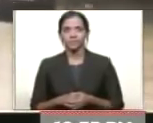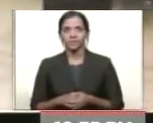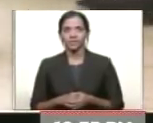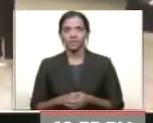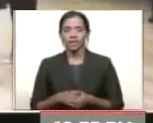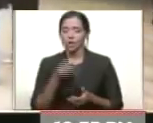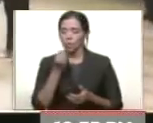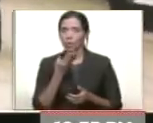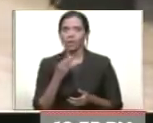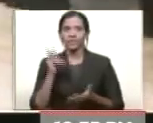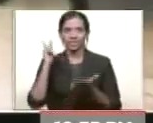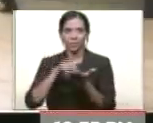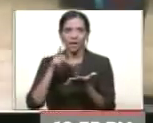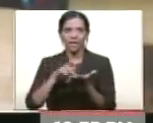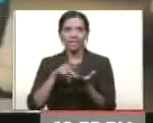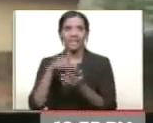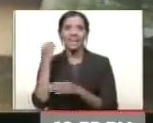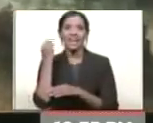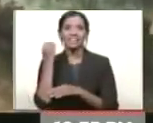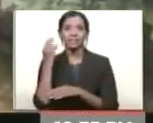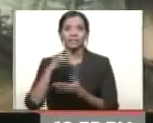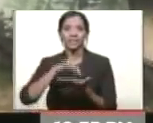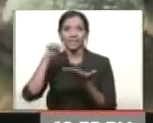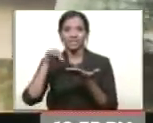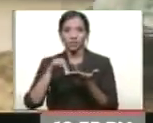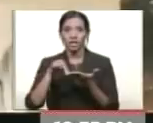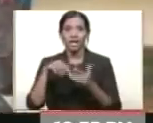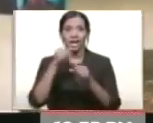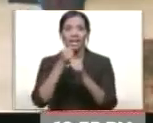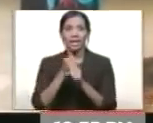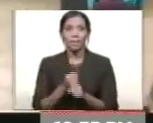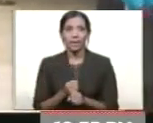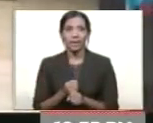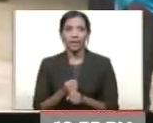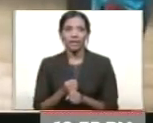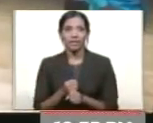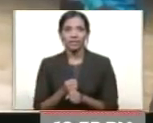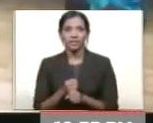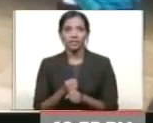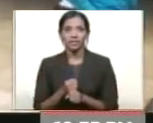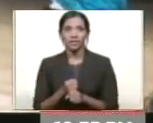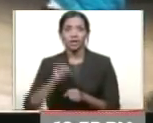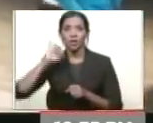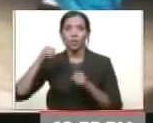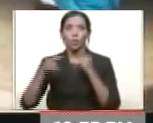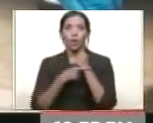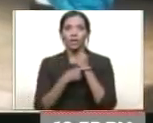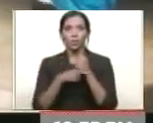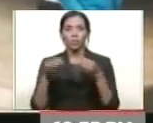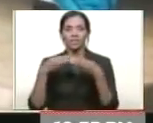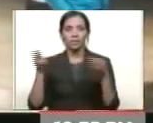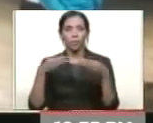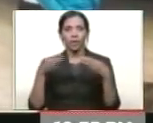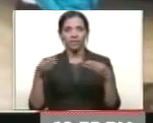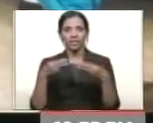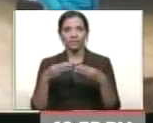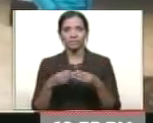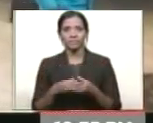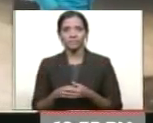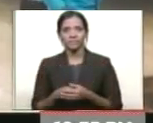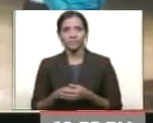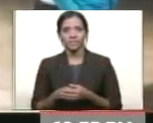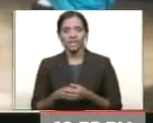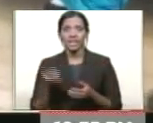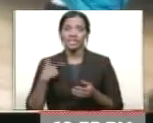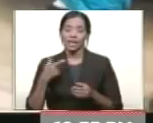Estamos aquí en la Asamblea Nacional a la espera de que salga Guaidó por esa puerta. Tenemos